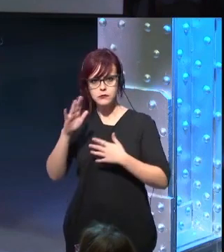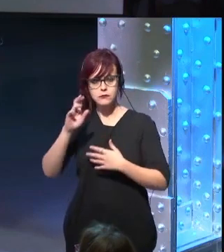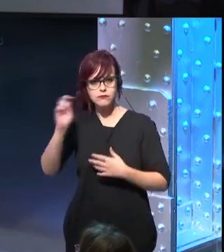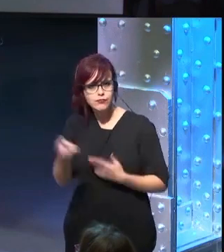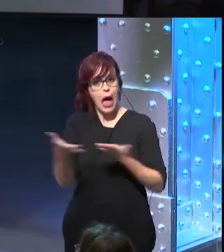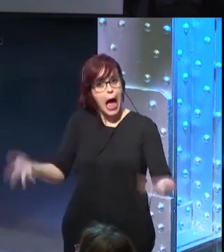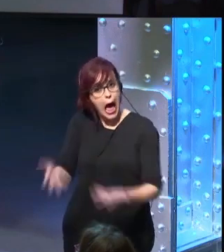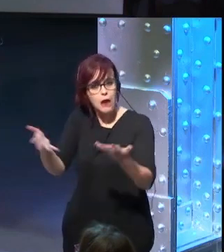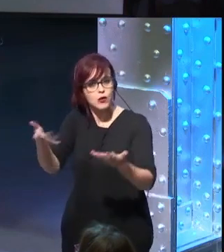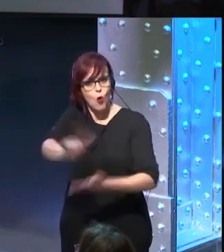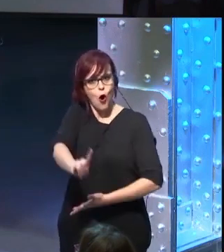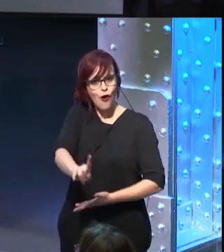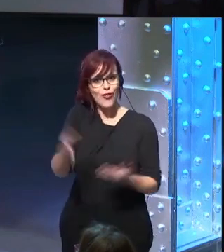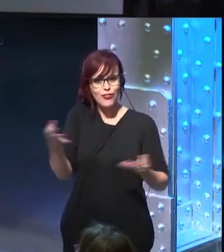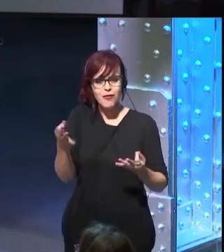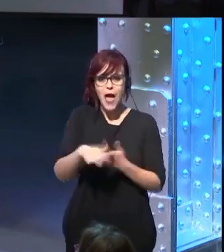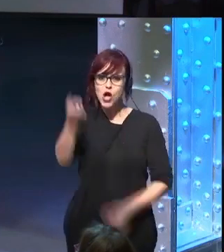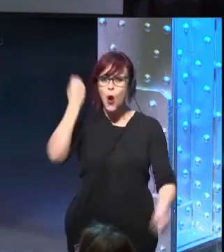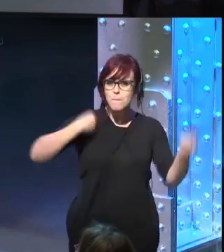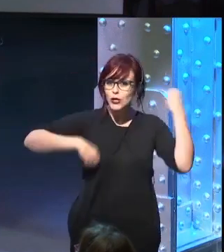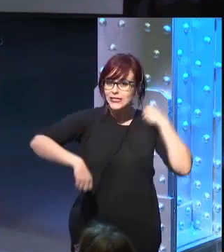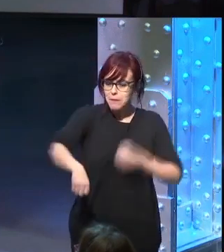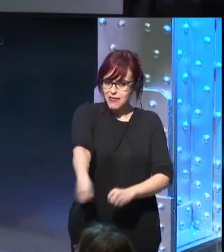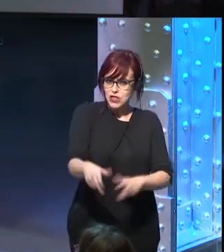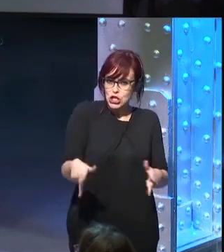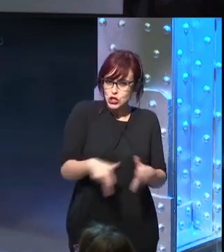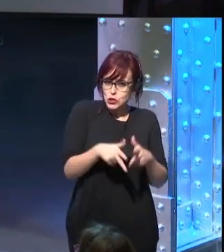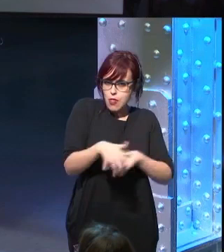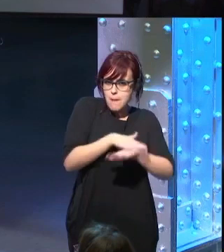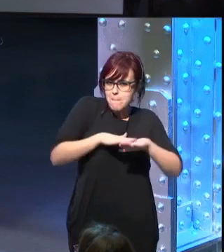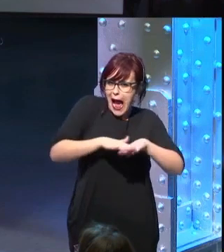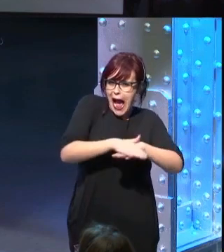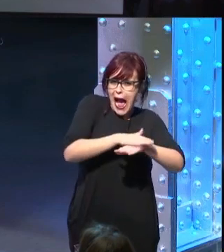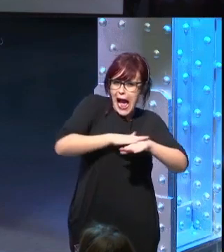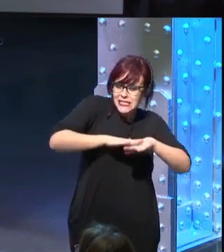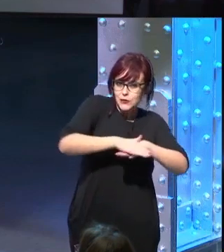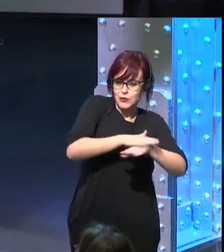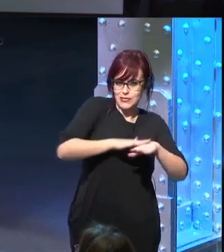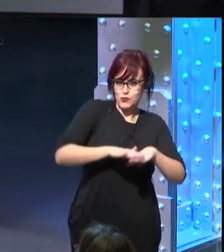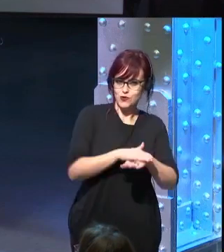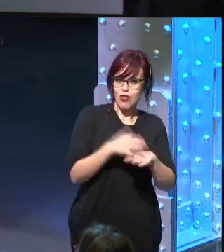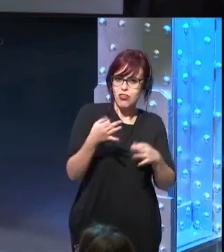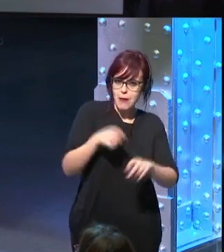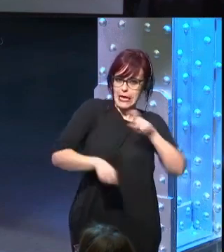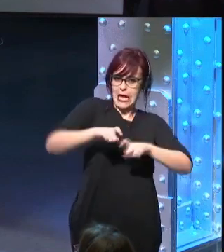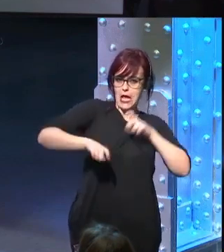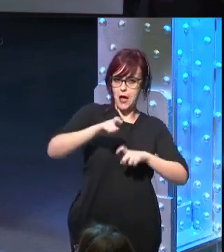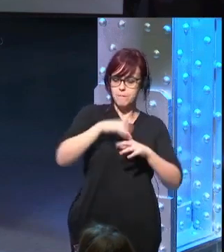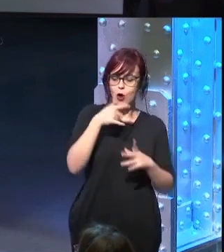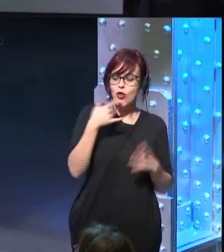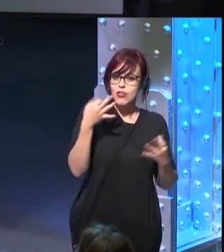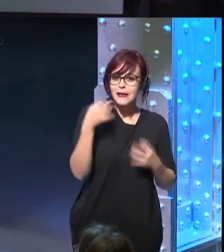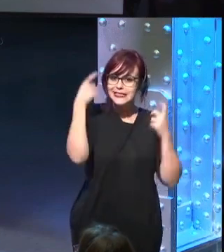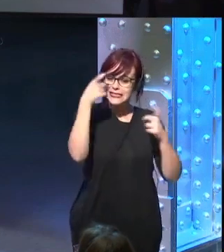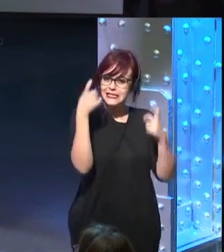de modificar, digamos, comportamientos subyacentes bajo el discurso dominante del sexo